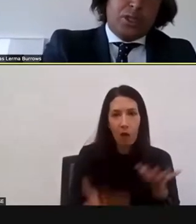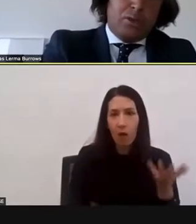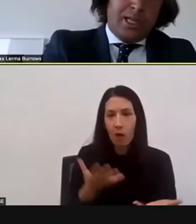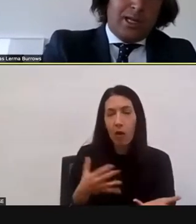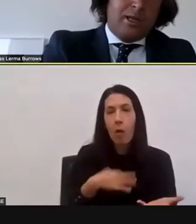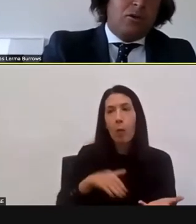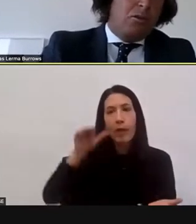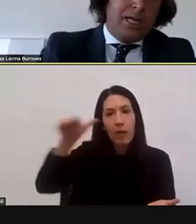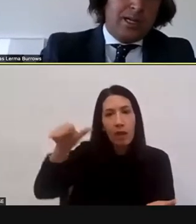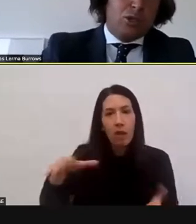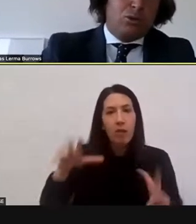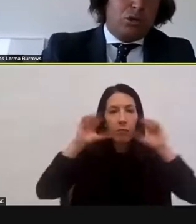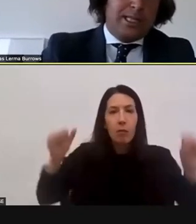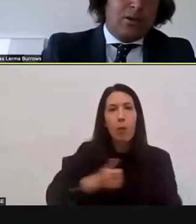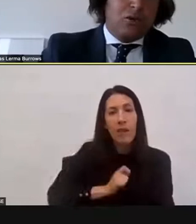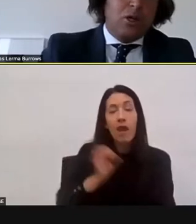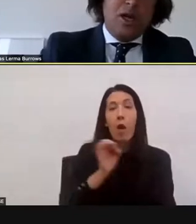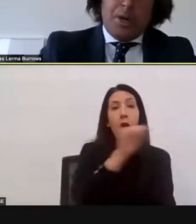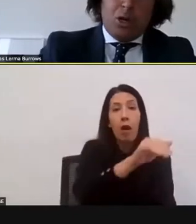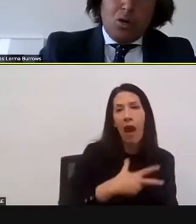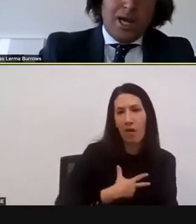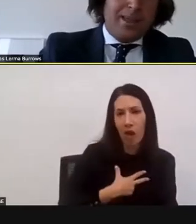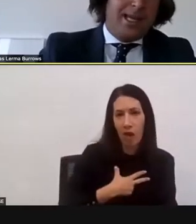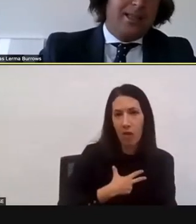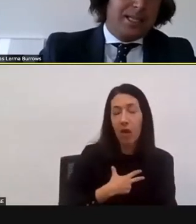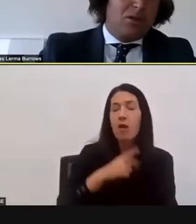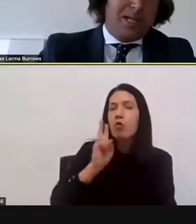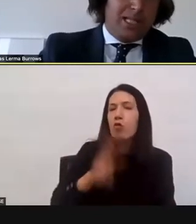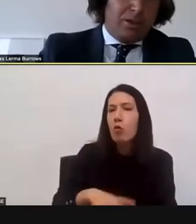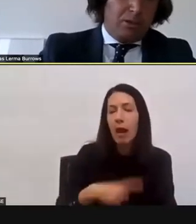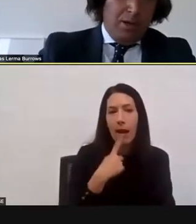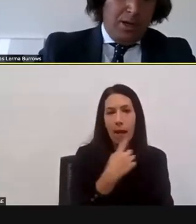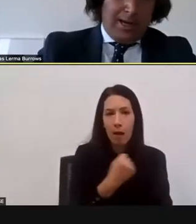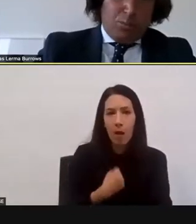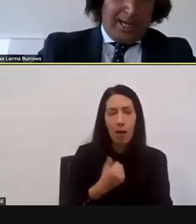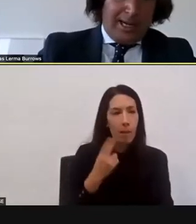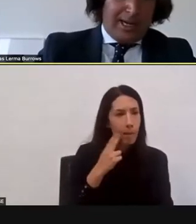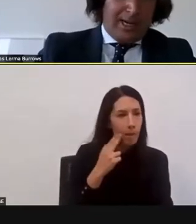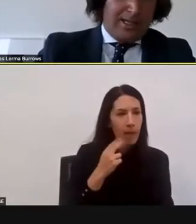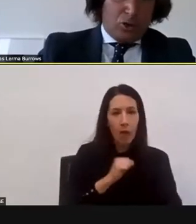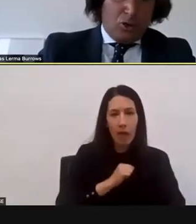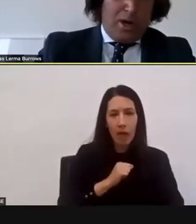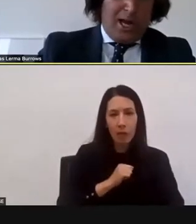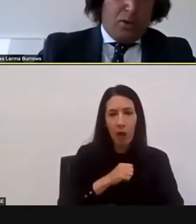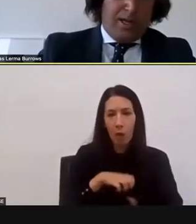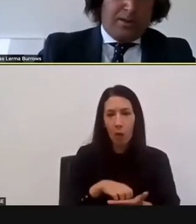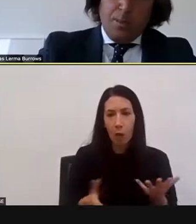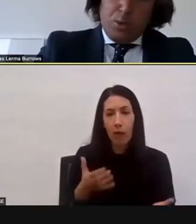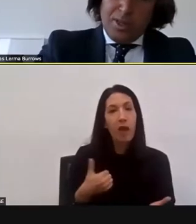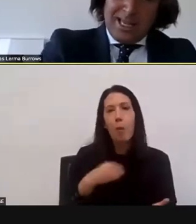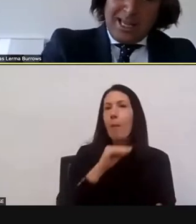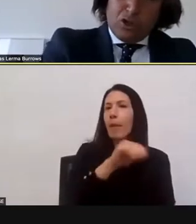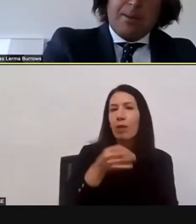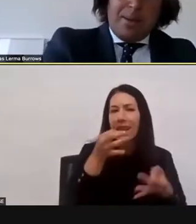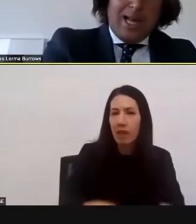cuerpos de seguridad del Estado o bien, en este caso, a los letrados. Pero nunca dejen de pasar una situación que les pueda generar, en este caso, una incomodidad. Puede